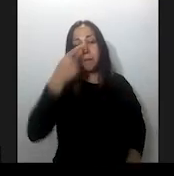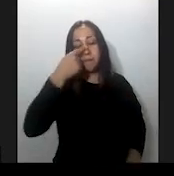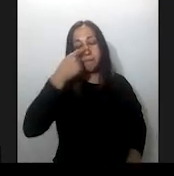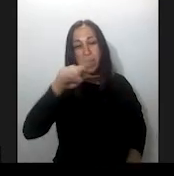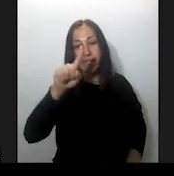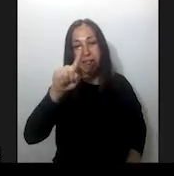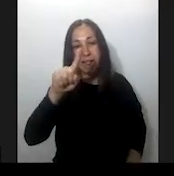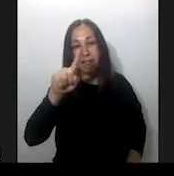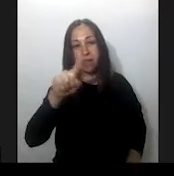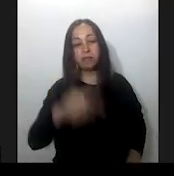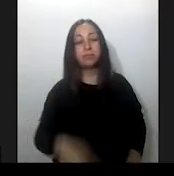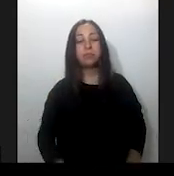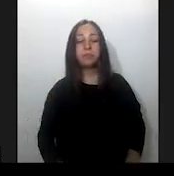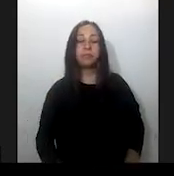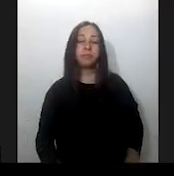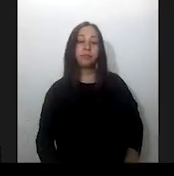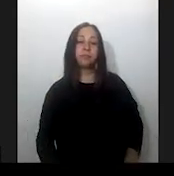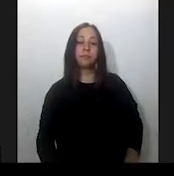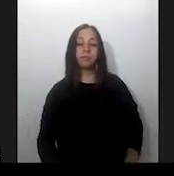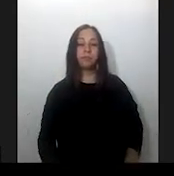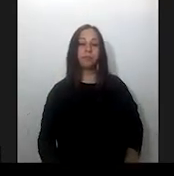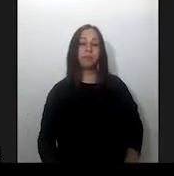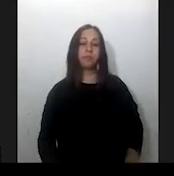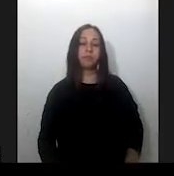1000 y no.